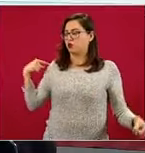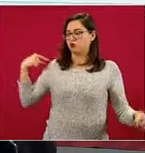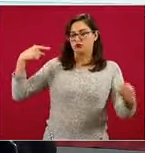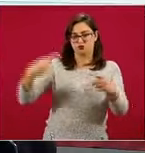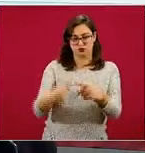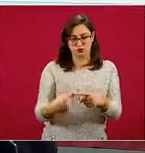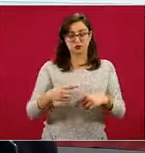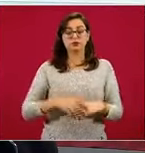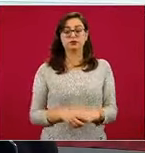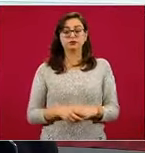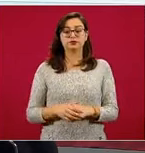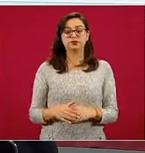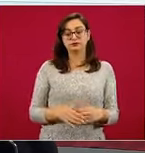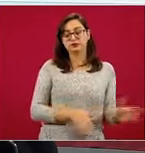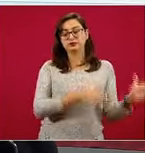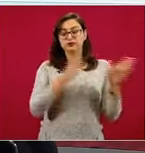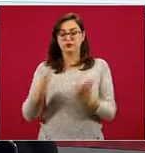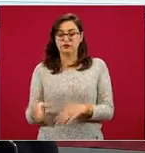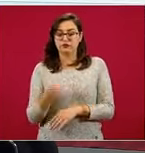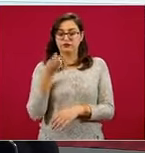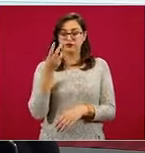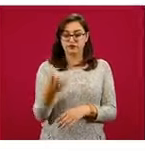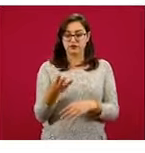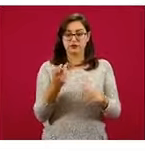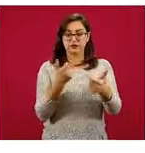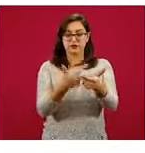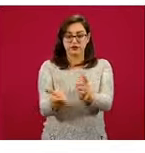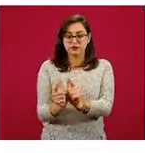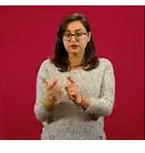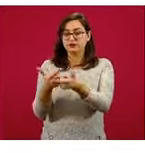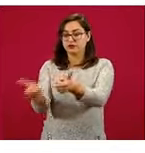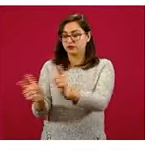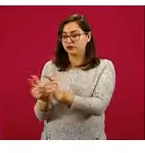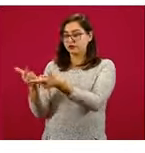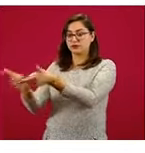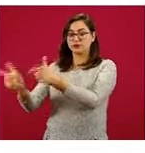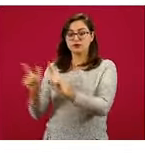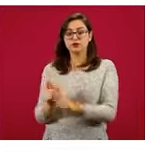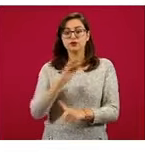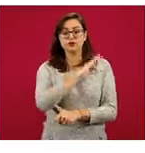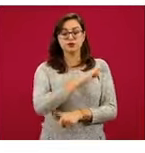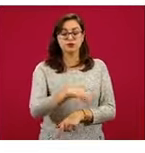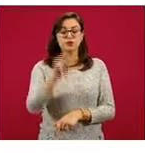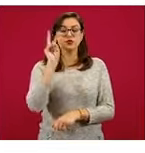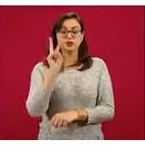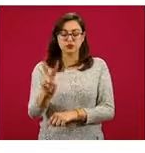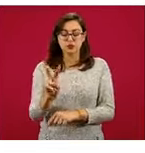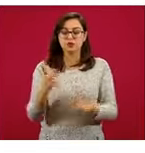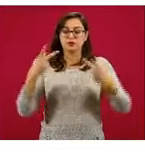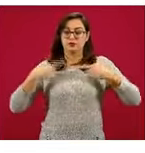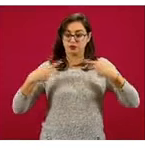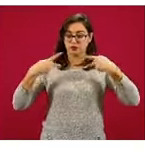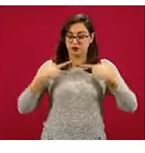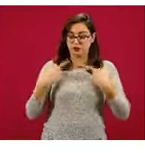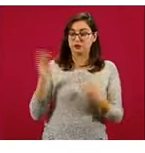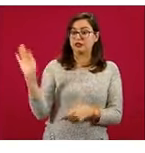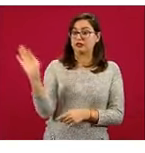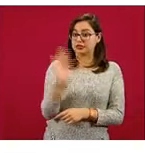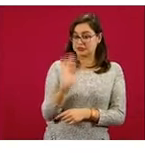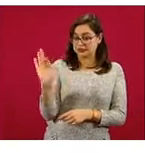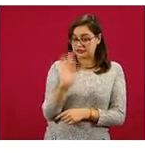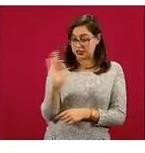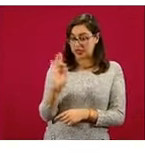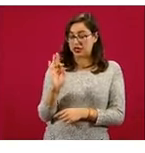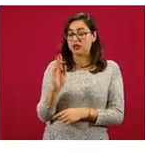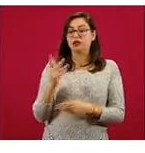otras 3 clasificaciones que están representadas en la gráfica. Las personas sospechosas sin una muestra.